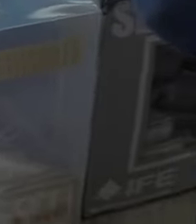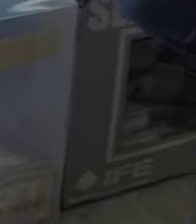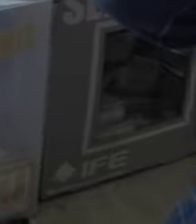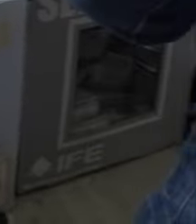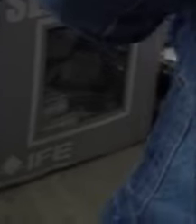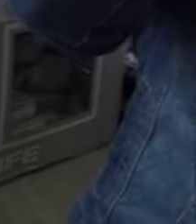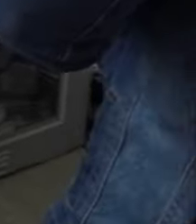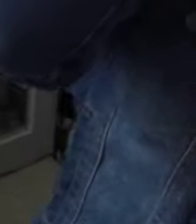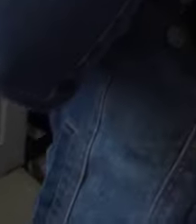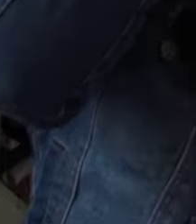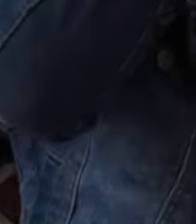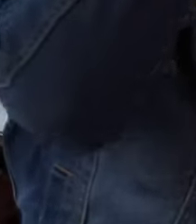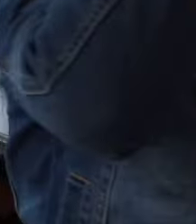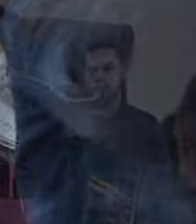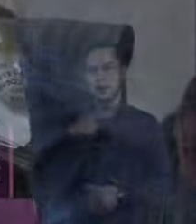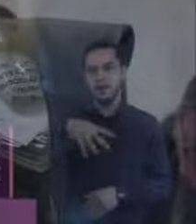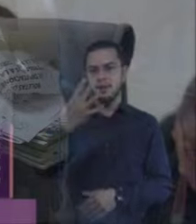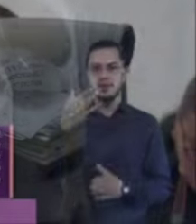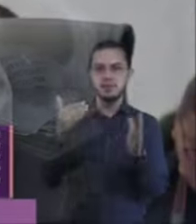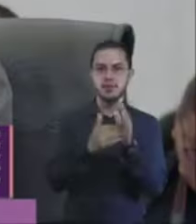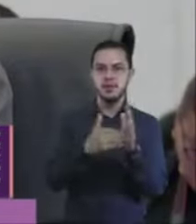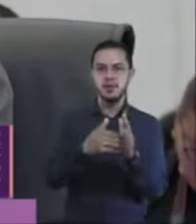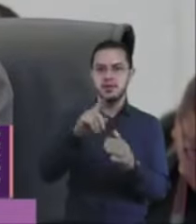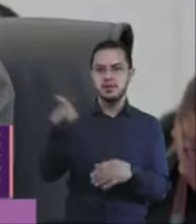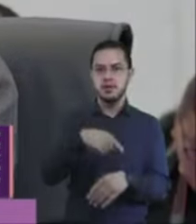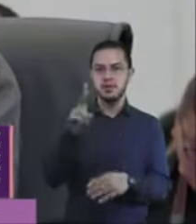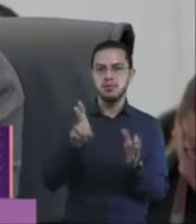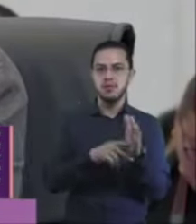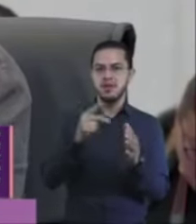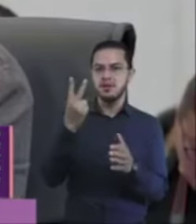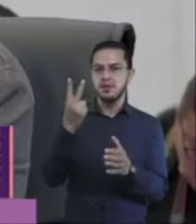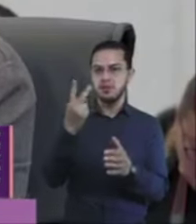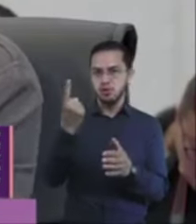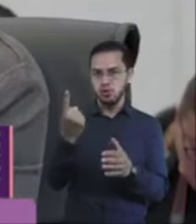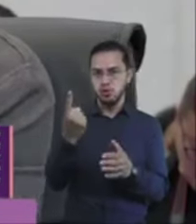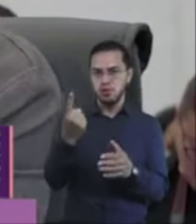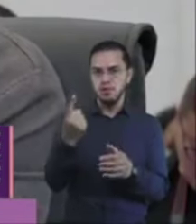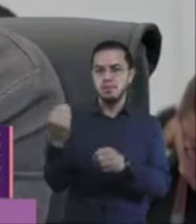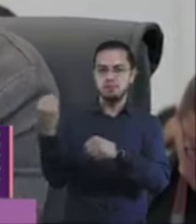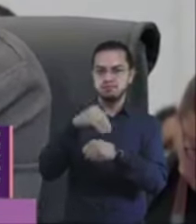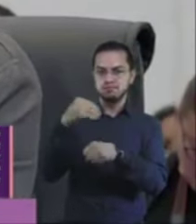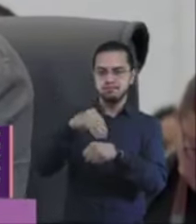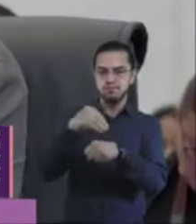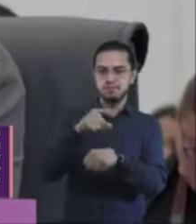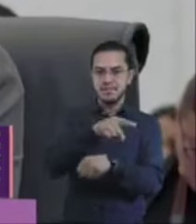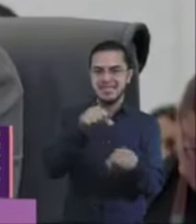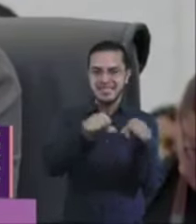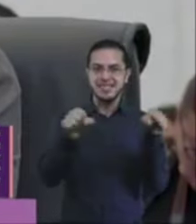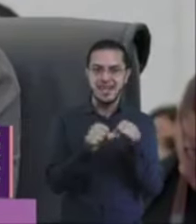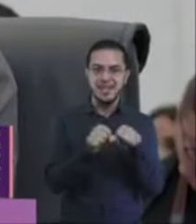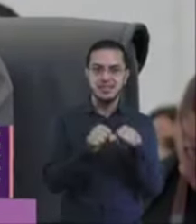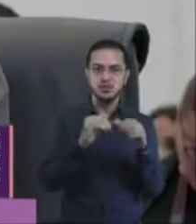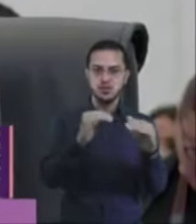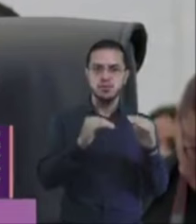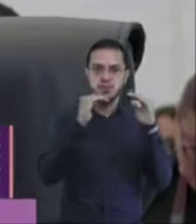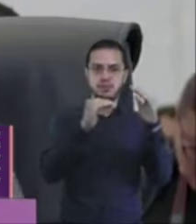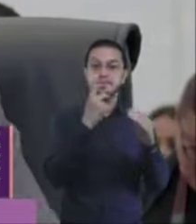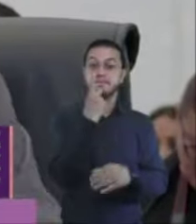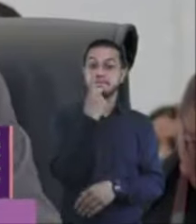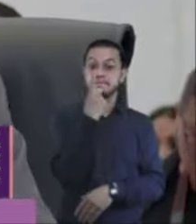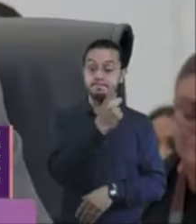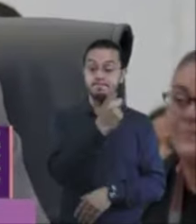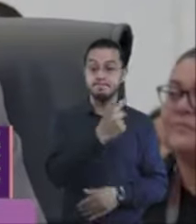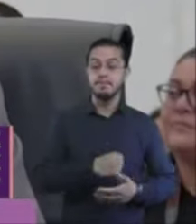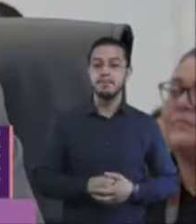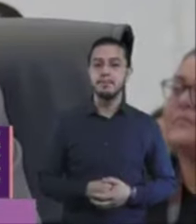14000 dial 2021 y acumulados la sala superior desestimó este criterio de militancia efectiva por una sencilla